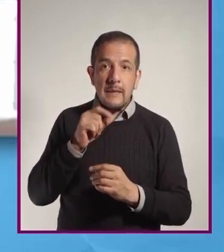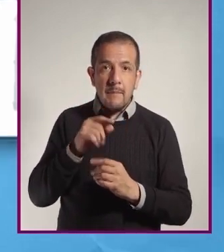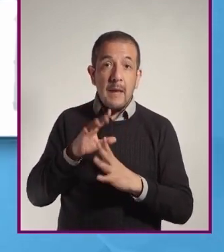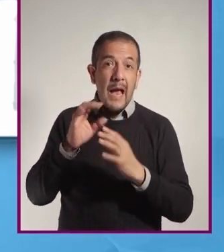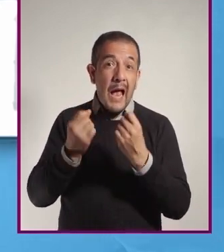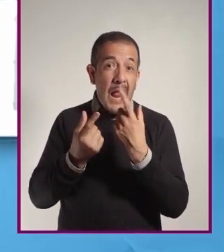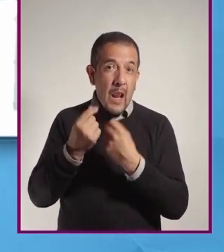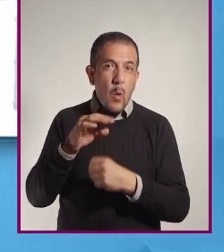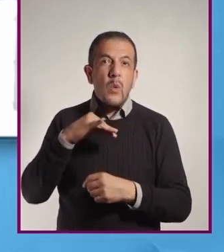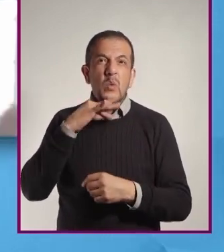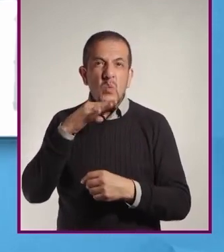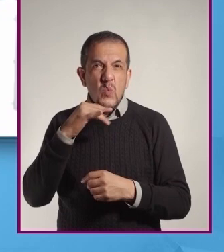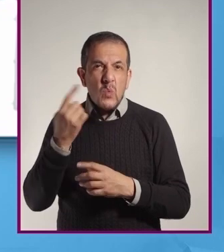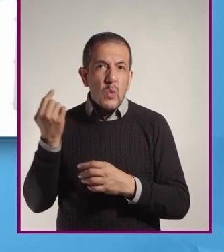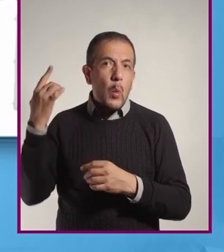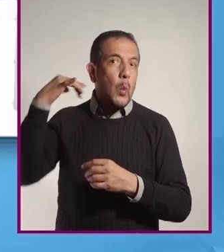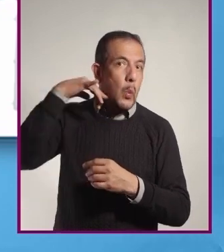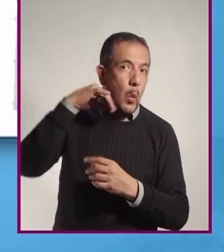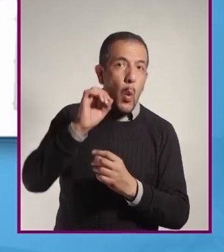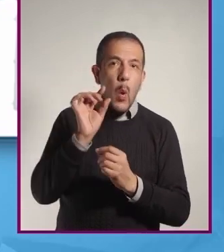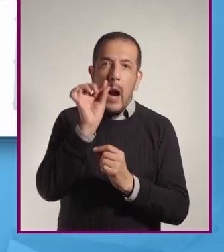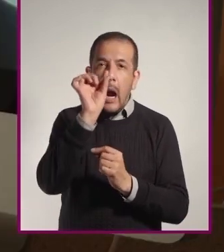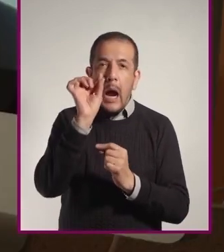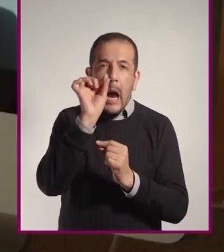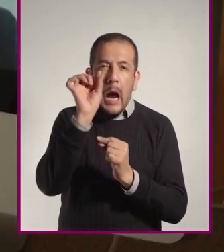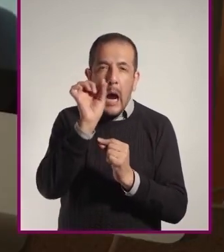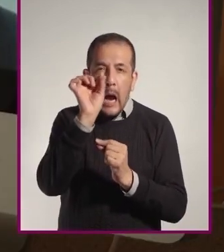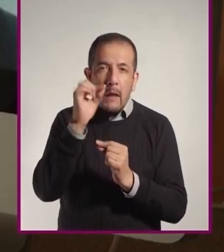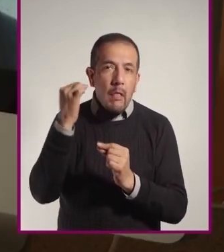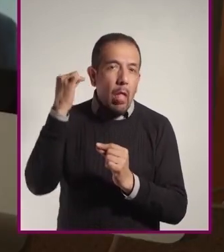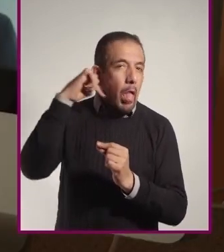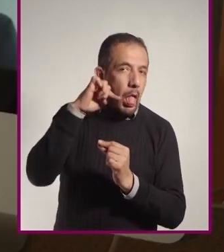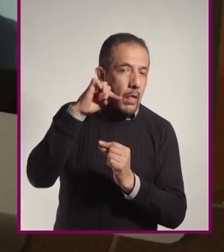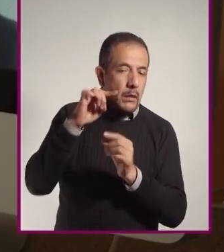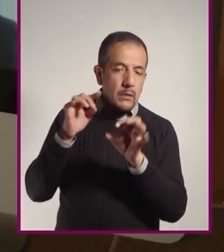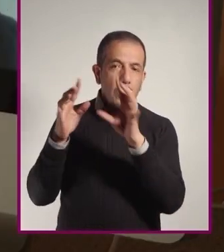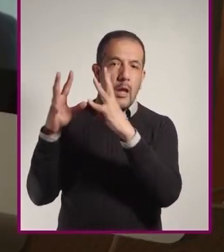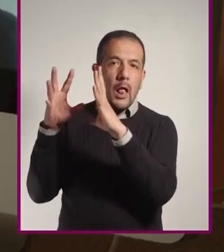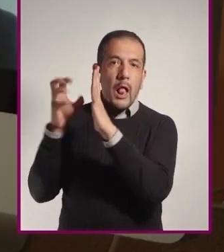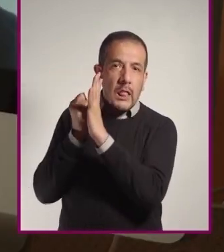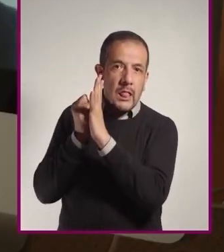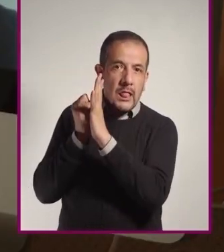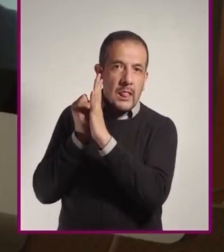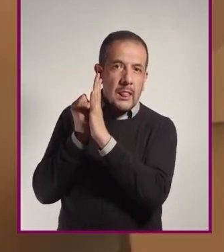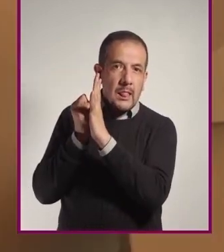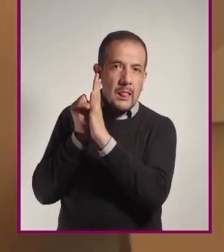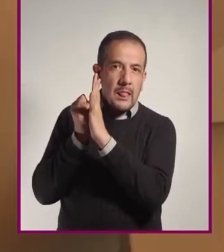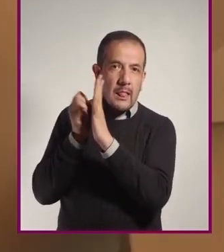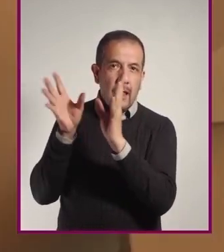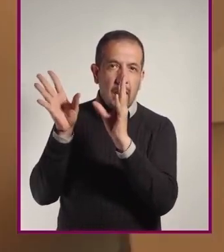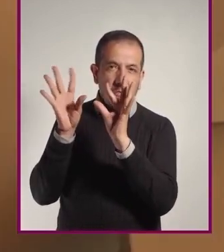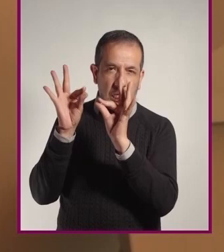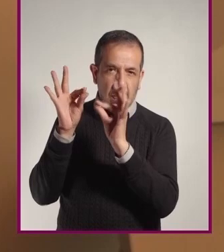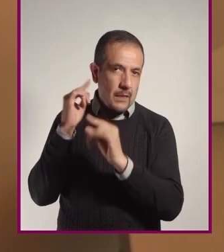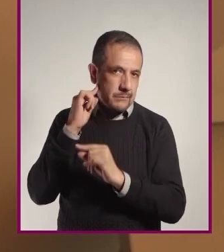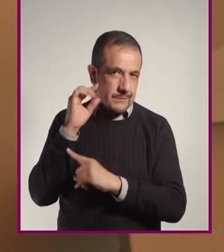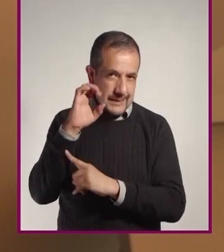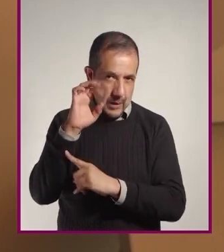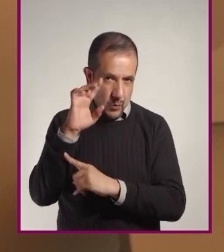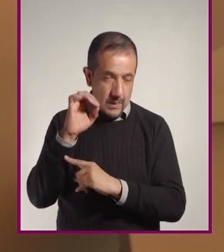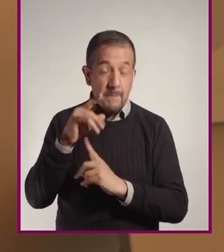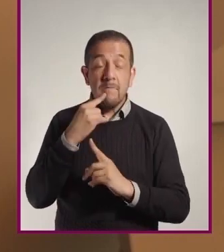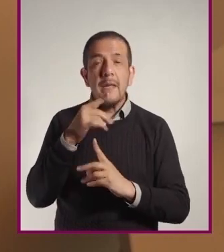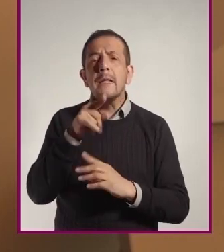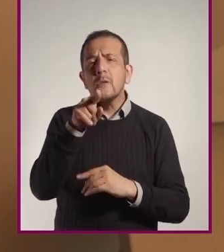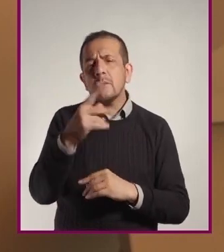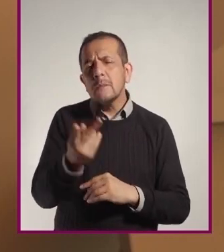cualquier basura, cualquier animalito que se pueda meter por ahí. Para eso sirve. Jenny, ¿qué nos recomiendas para